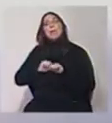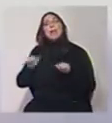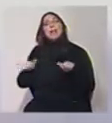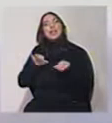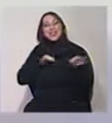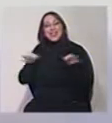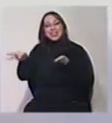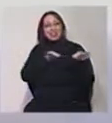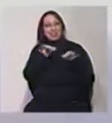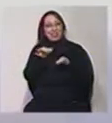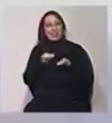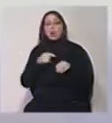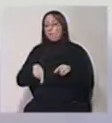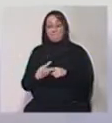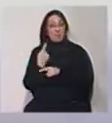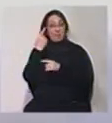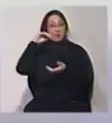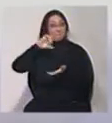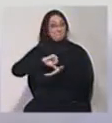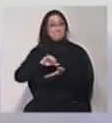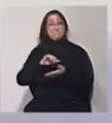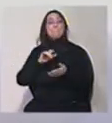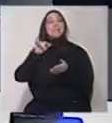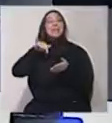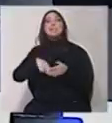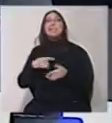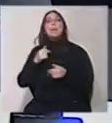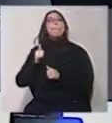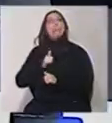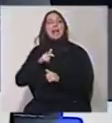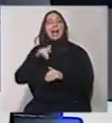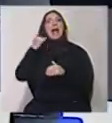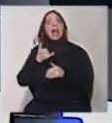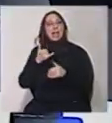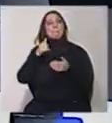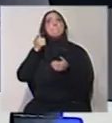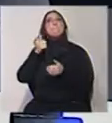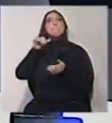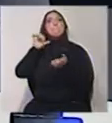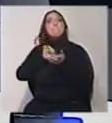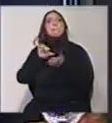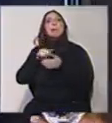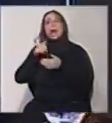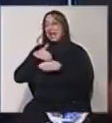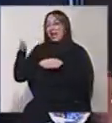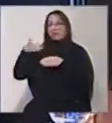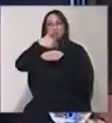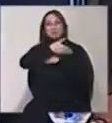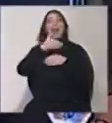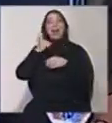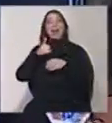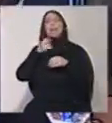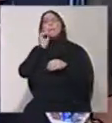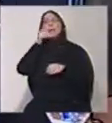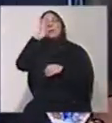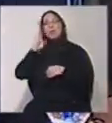primer país, además de que ya tenemos historia de militarización. Bueno, en la región hay países que tienen militarizada parte de la cultura de la seguridad interna. Bueno,